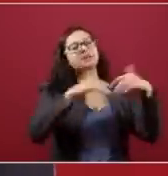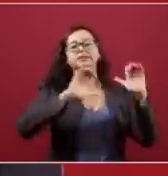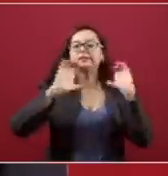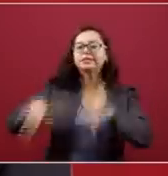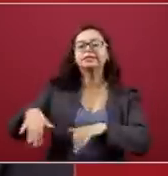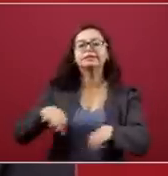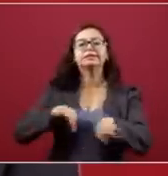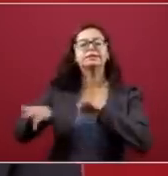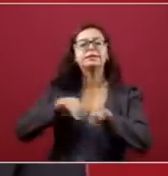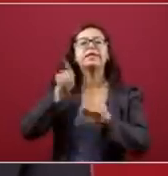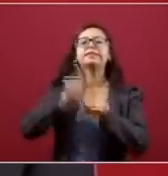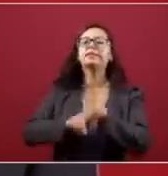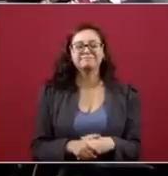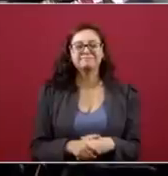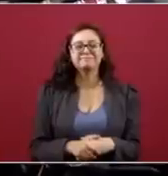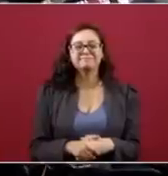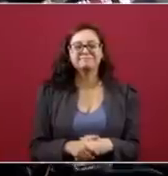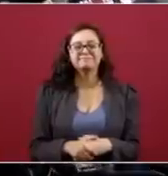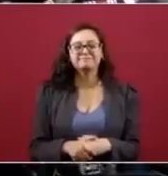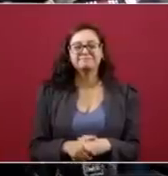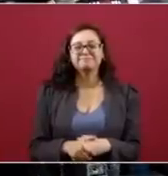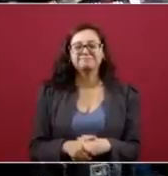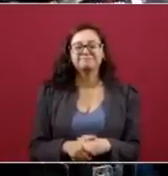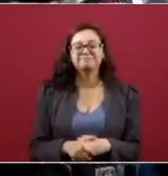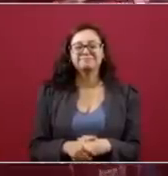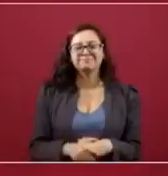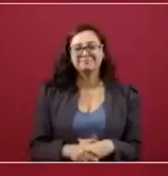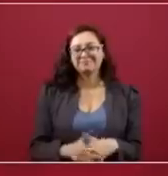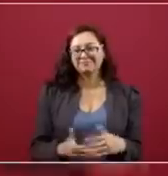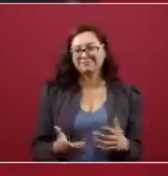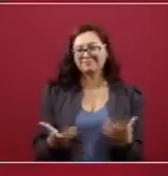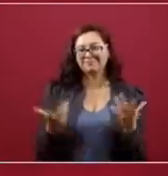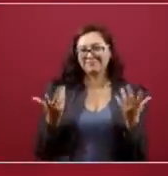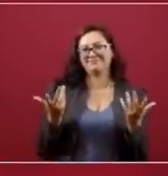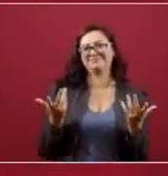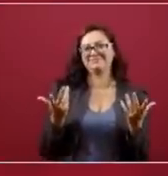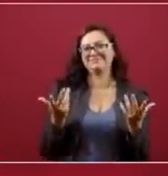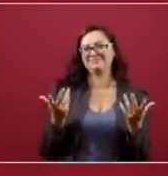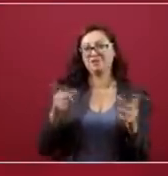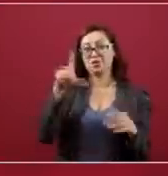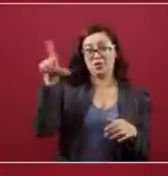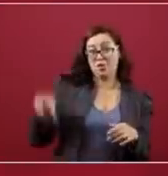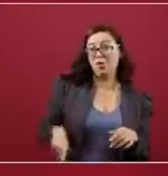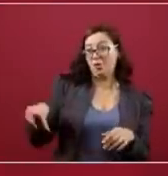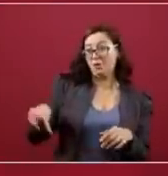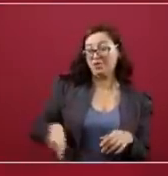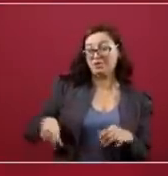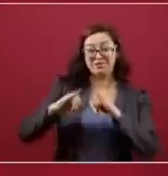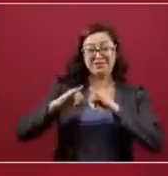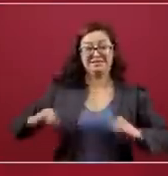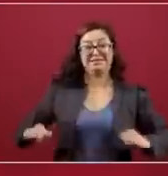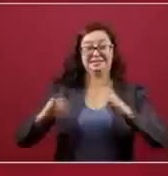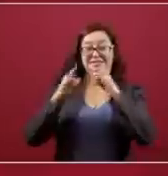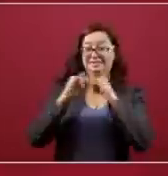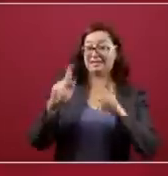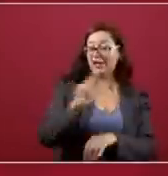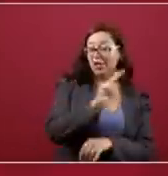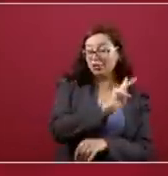las instalaciones del gobierno. Casi todas las dependencias